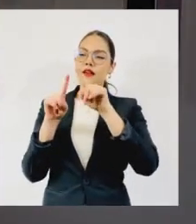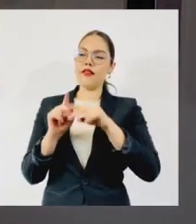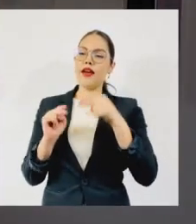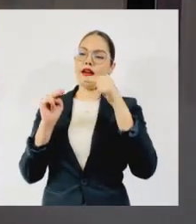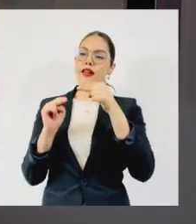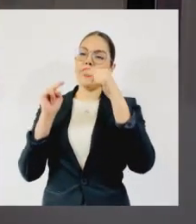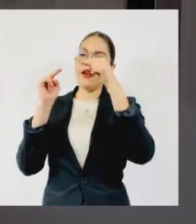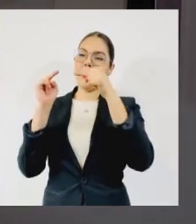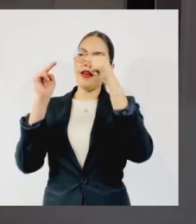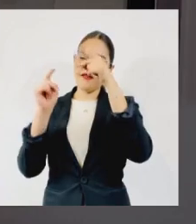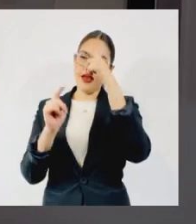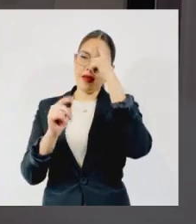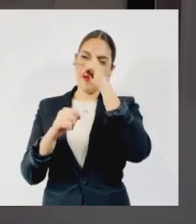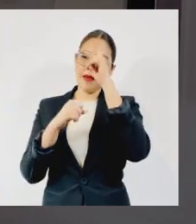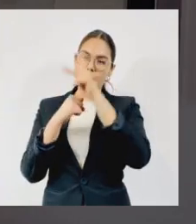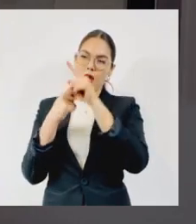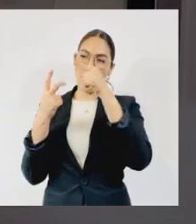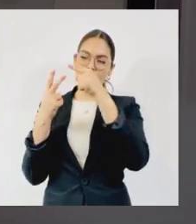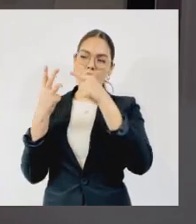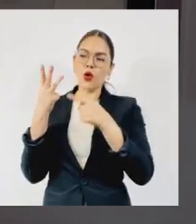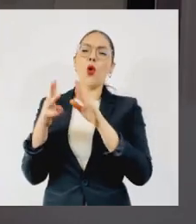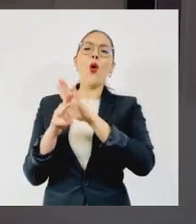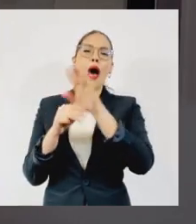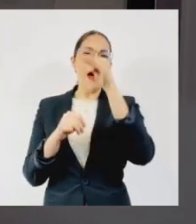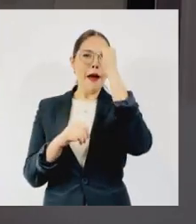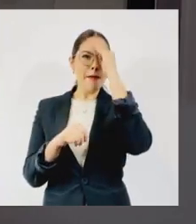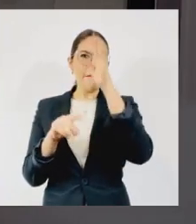cuál consideras que enfrentaste más retos?